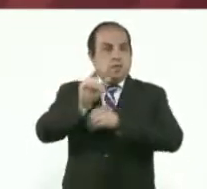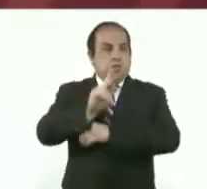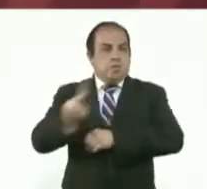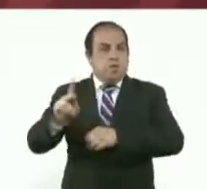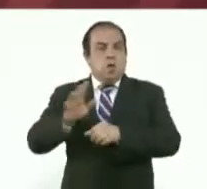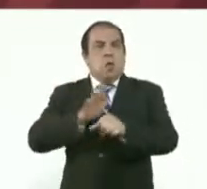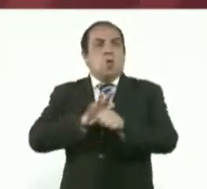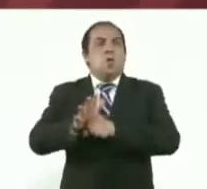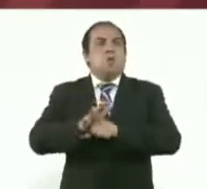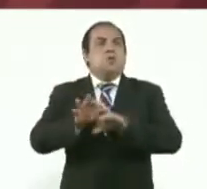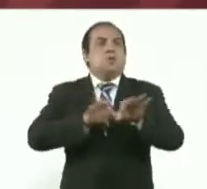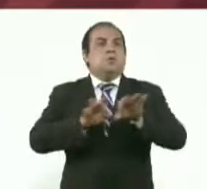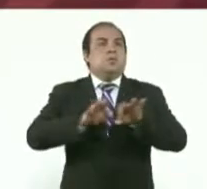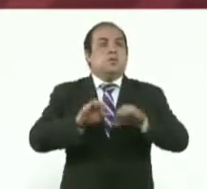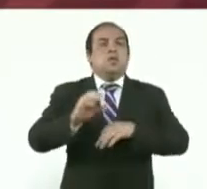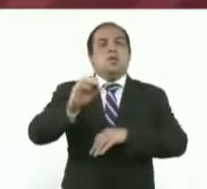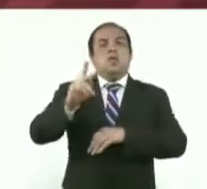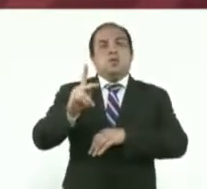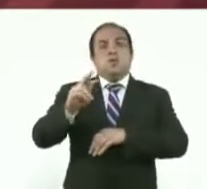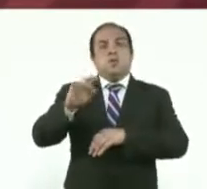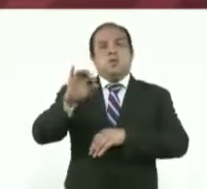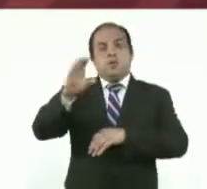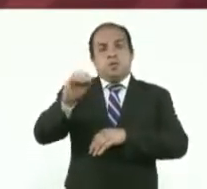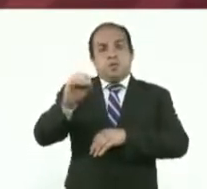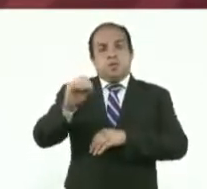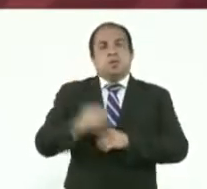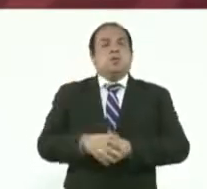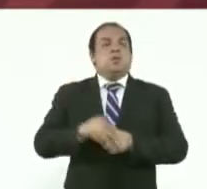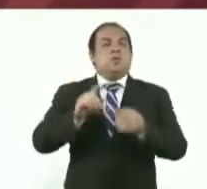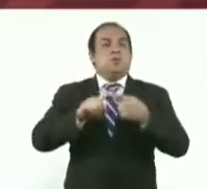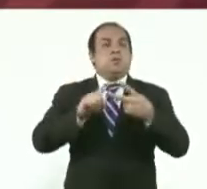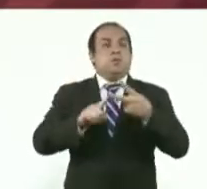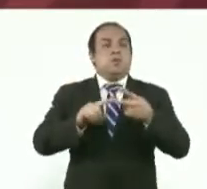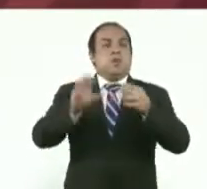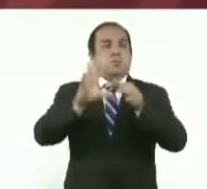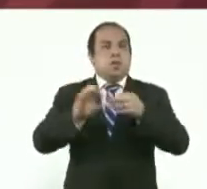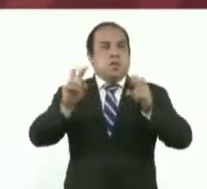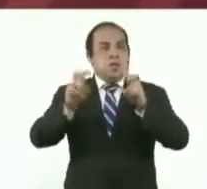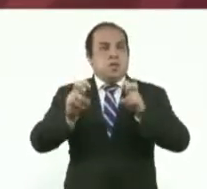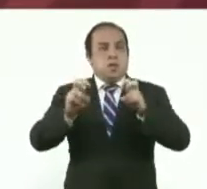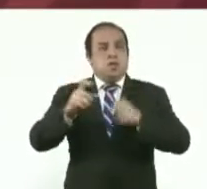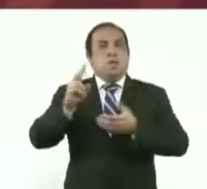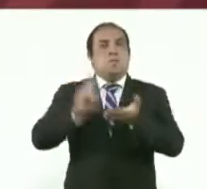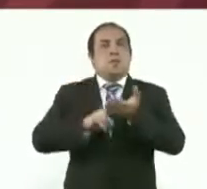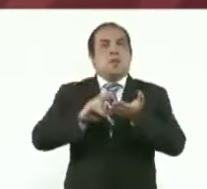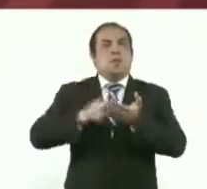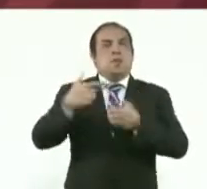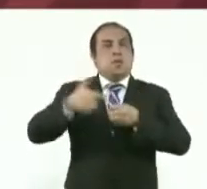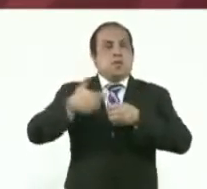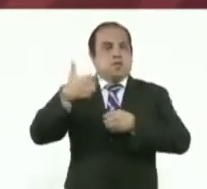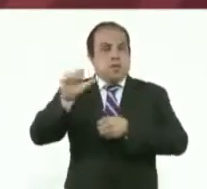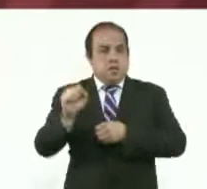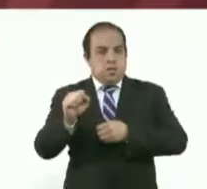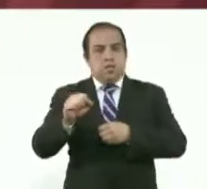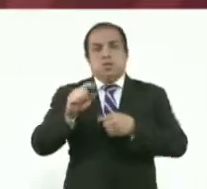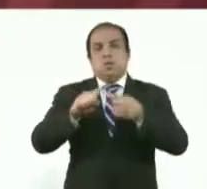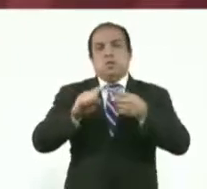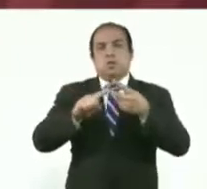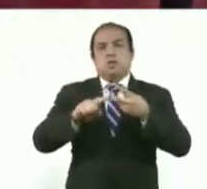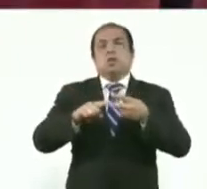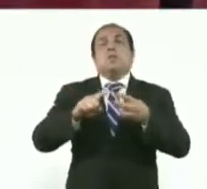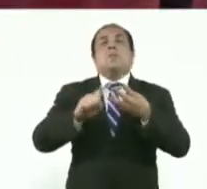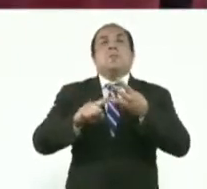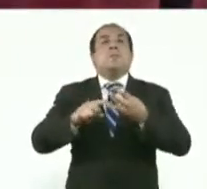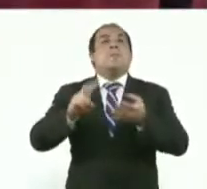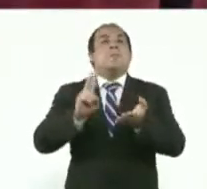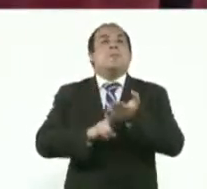las funciones de Profeco. Le pedimos que nos hable tanto del tema de los precios de la gasolina como el tema también de los precios de la canasta